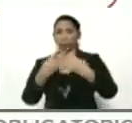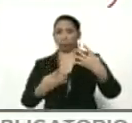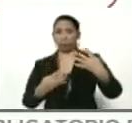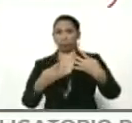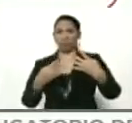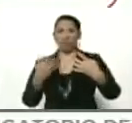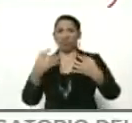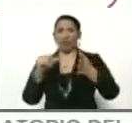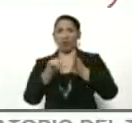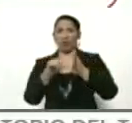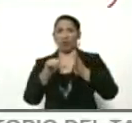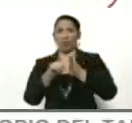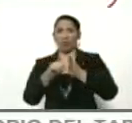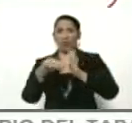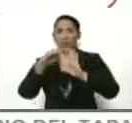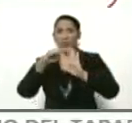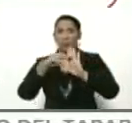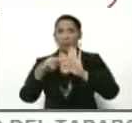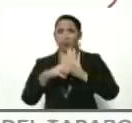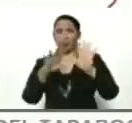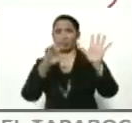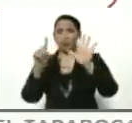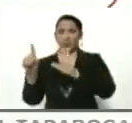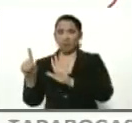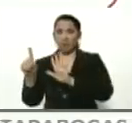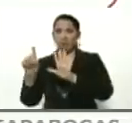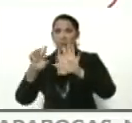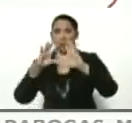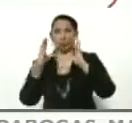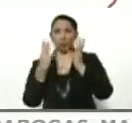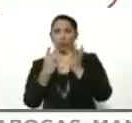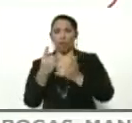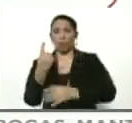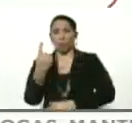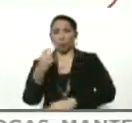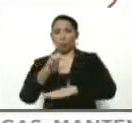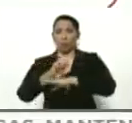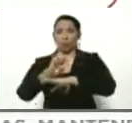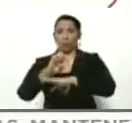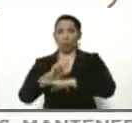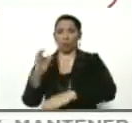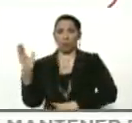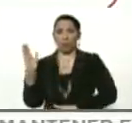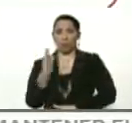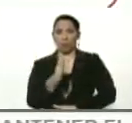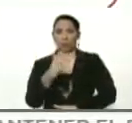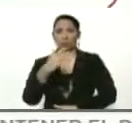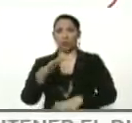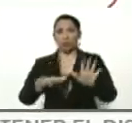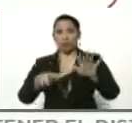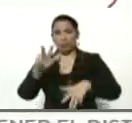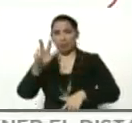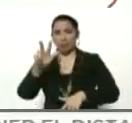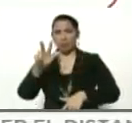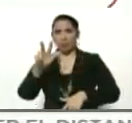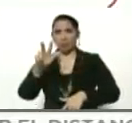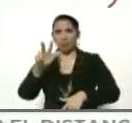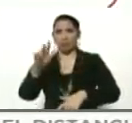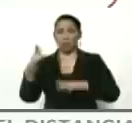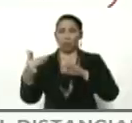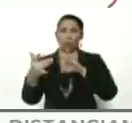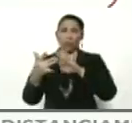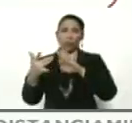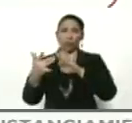mundial. 1 es procedente de Ecuador y 13 son de